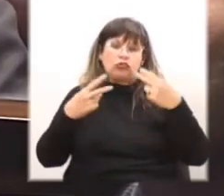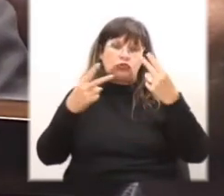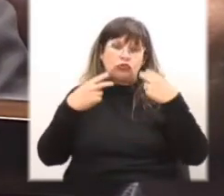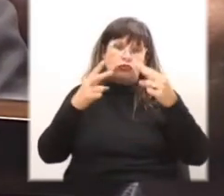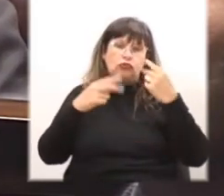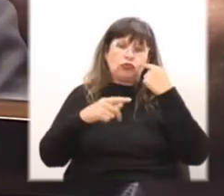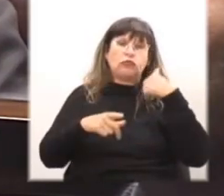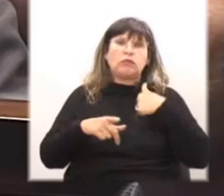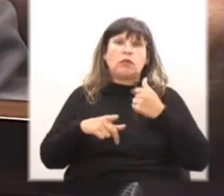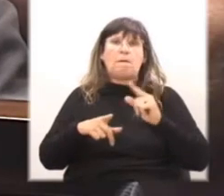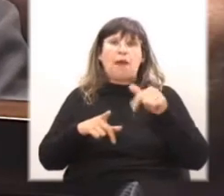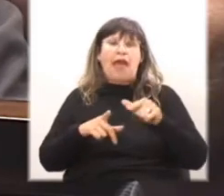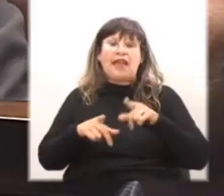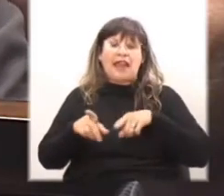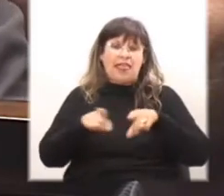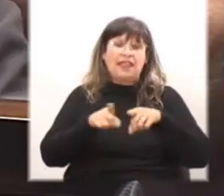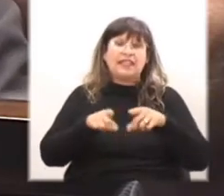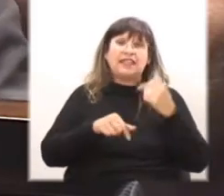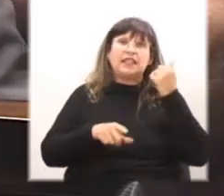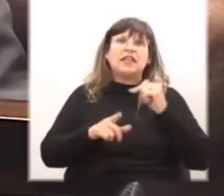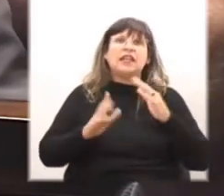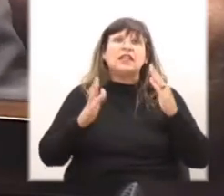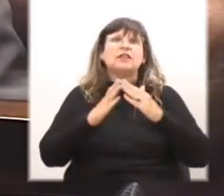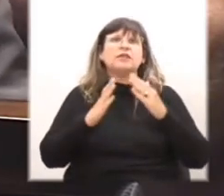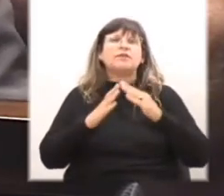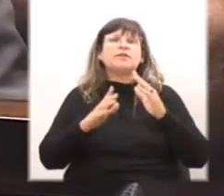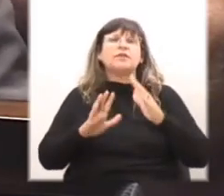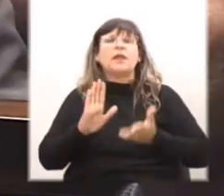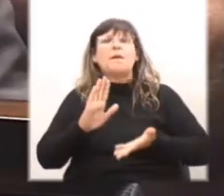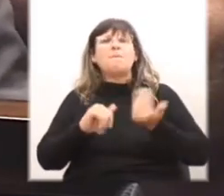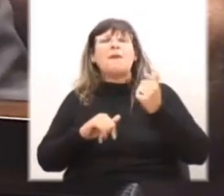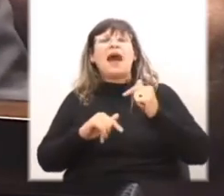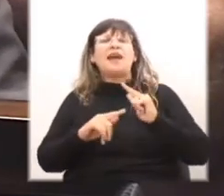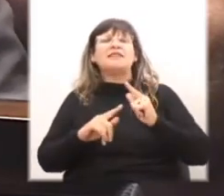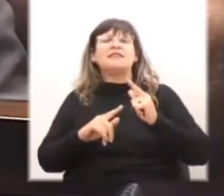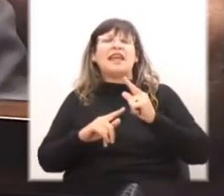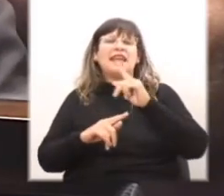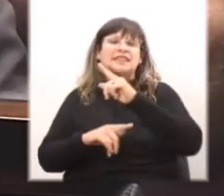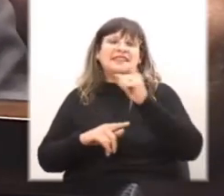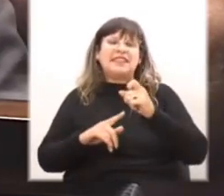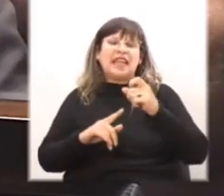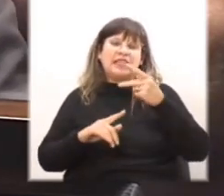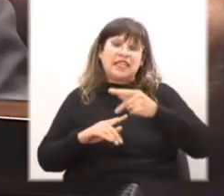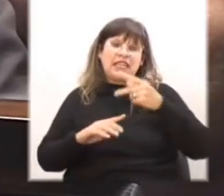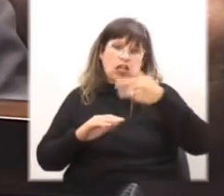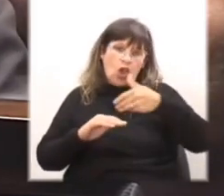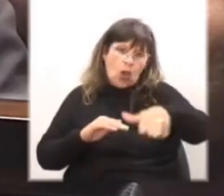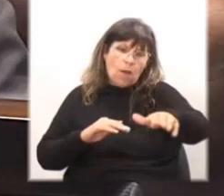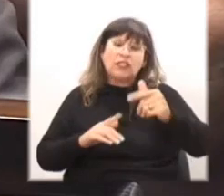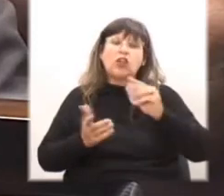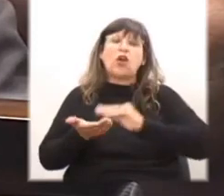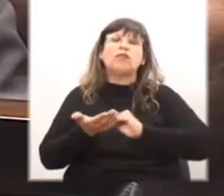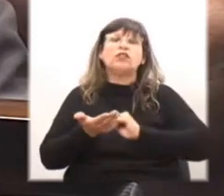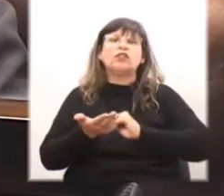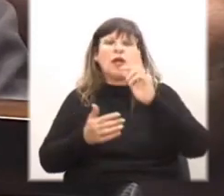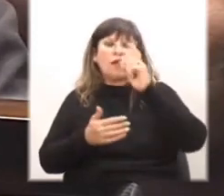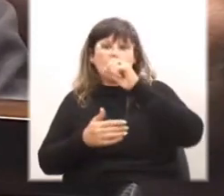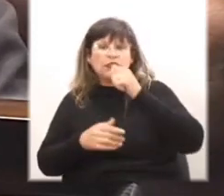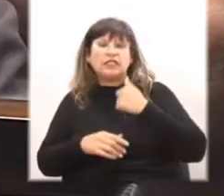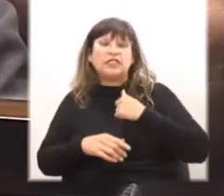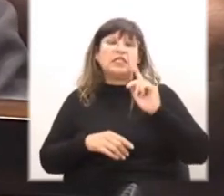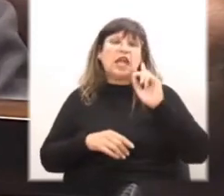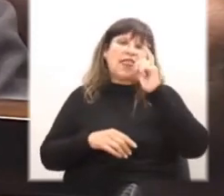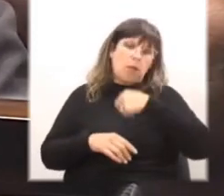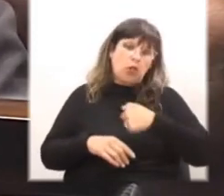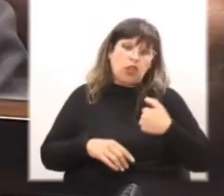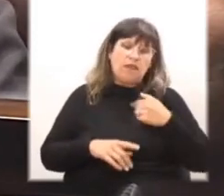las altas partes cuyo domicilio real se sitúe a más de 100 kilómetros de la oficina de Buenos Aires, de la oficina de Montevideo o de